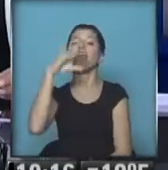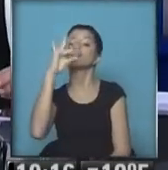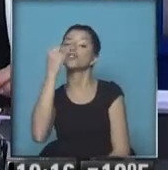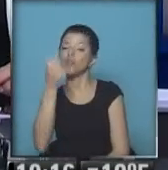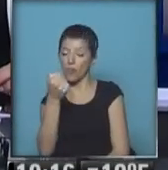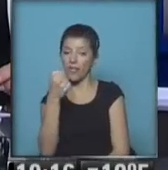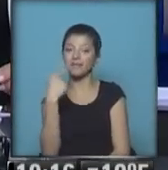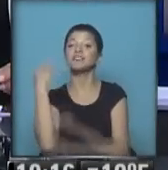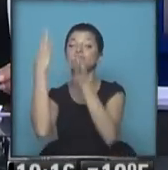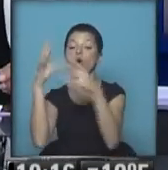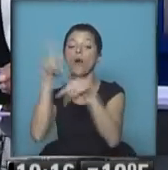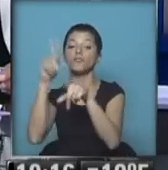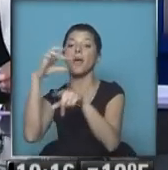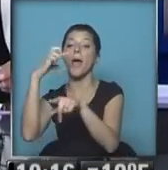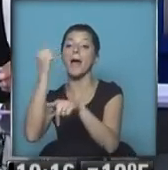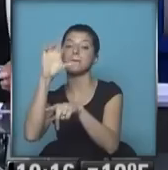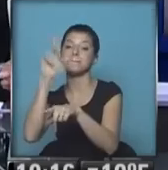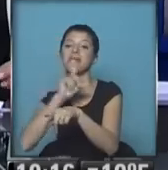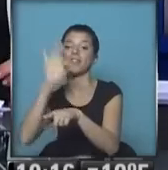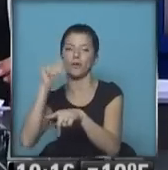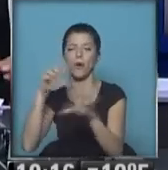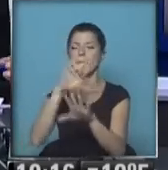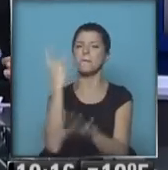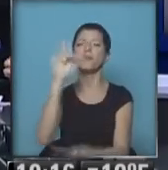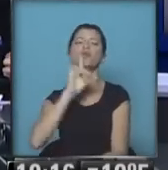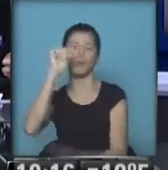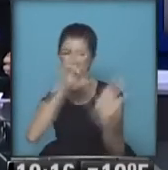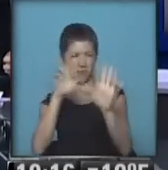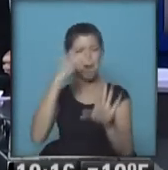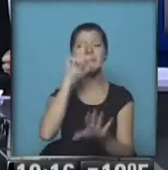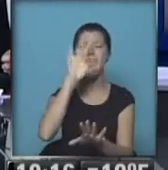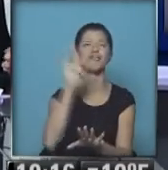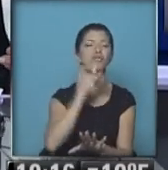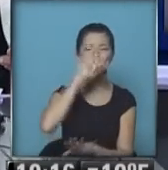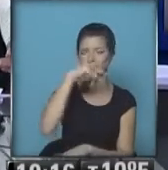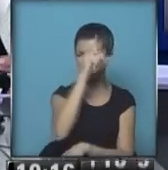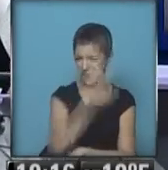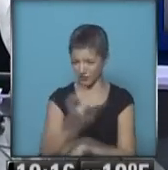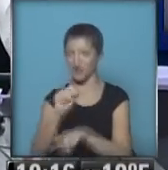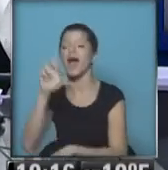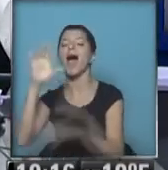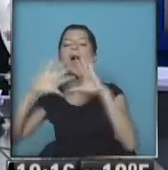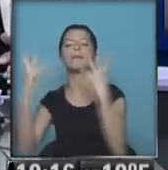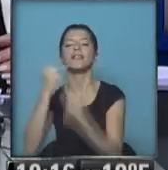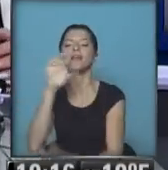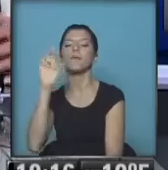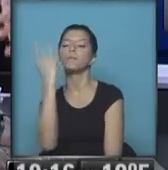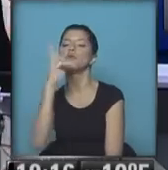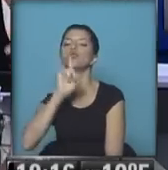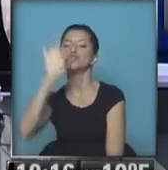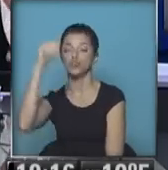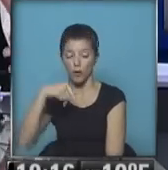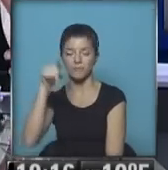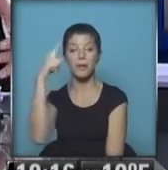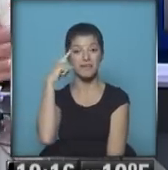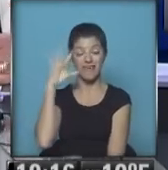a Platón. Plutón sería, en este caso Platón era otro, a Plutón. Lo cierto es que está considerado como una